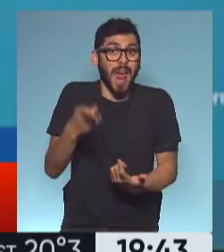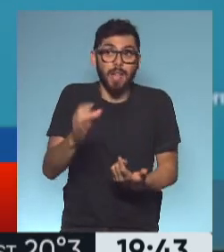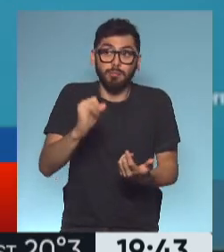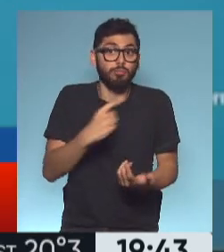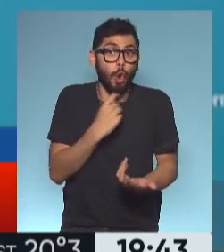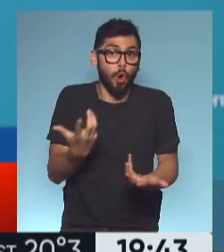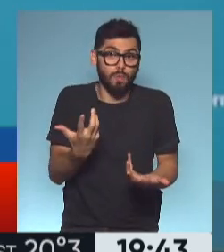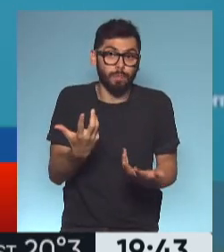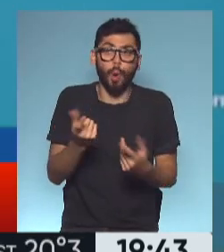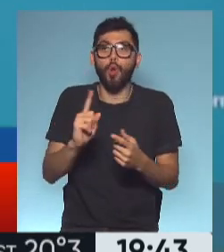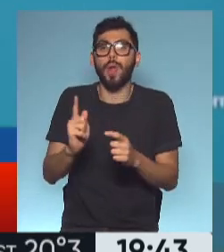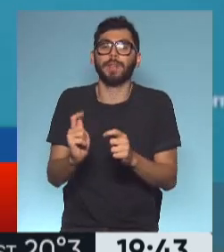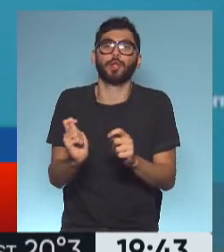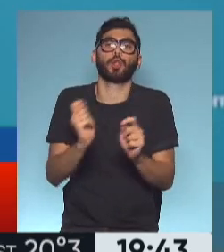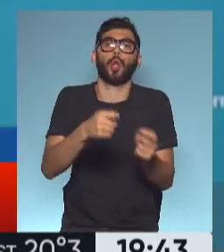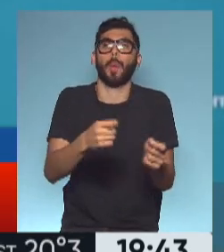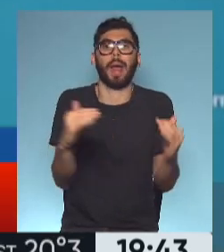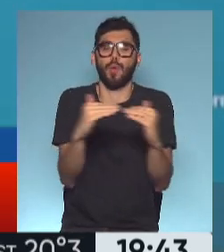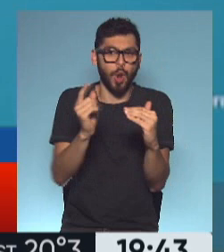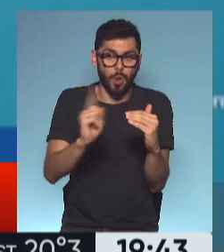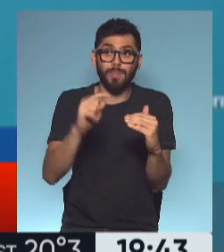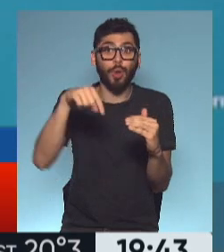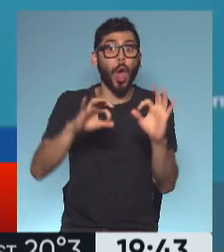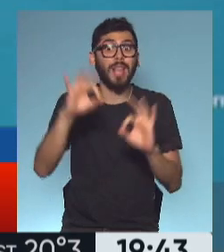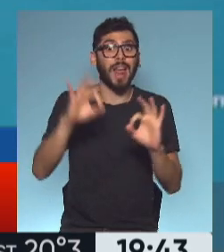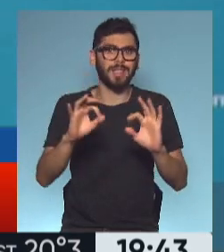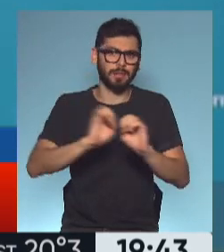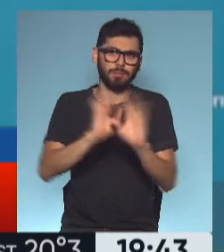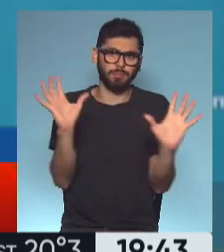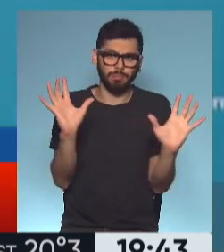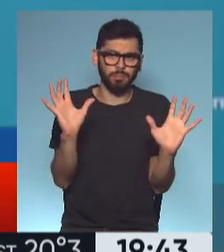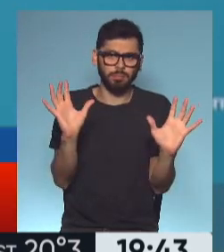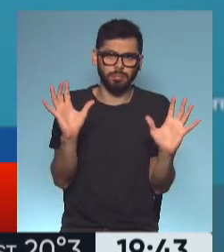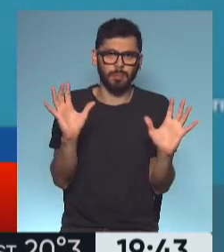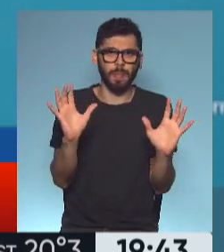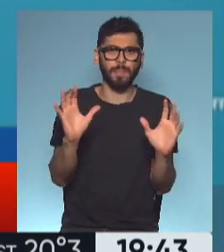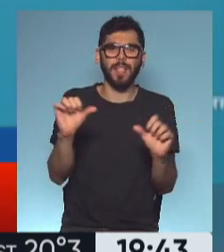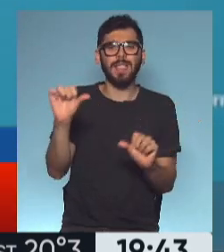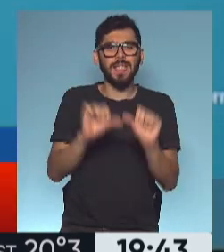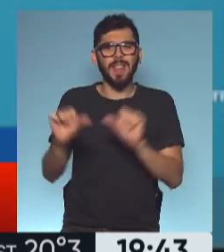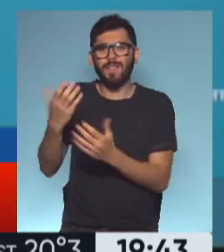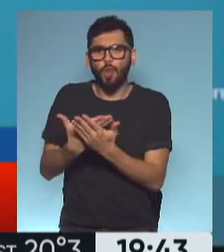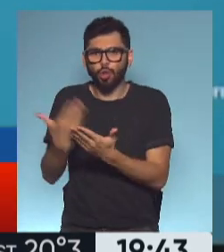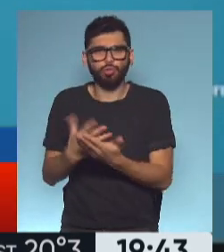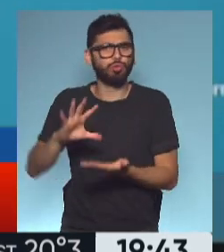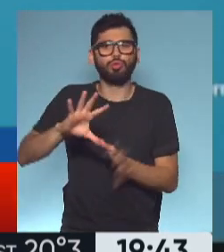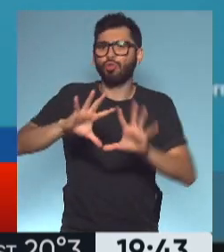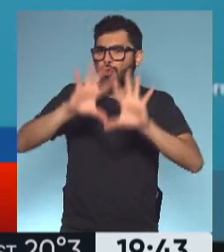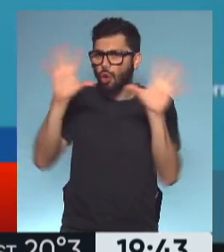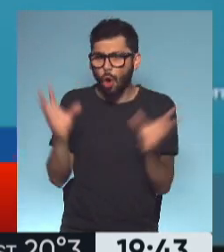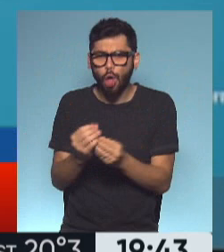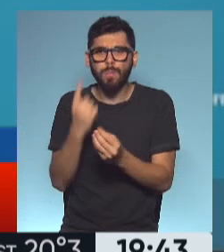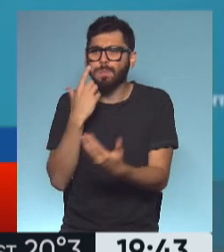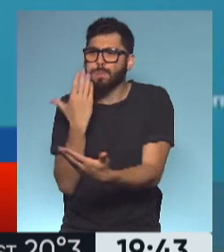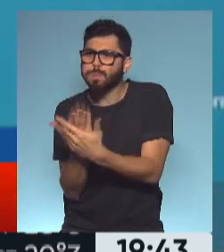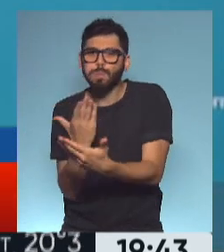pero acabo de mostrar estadísticas contundentes. Toda la literatura científica, toda la evidencia existente y todo